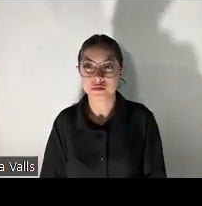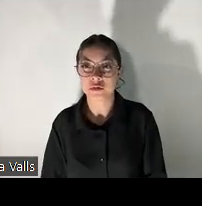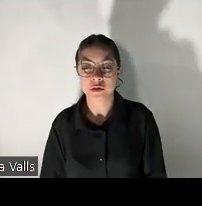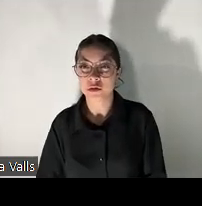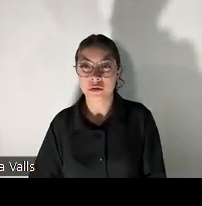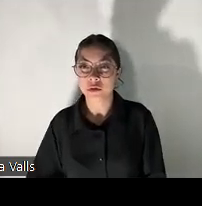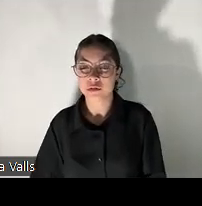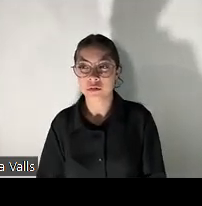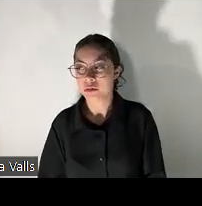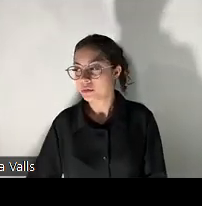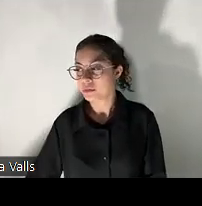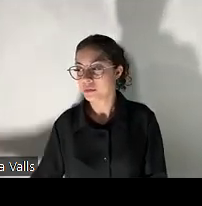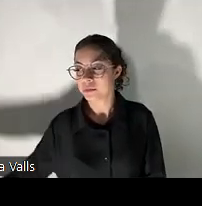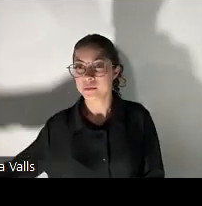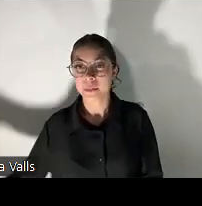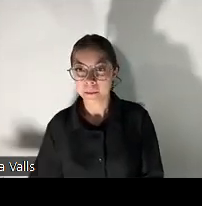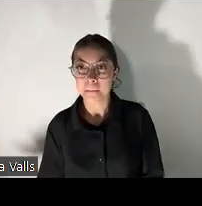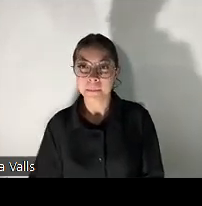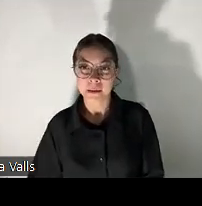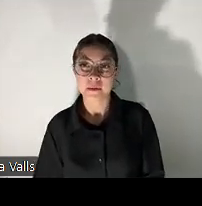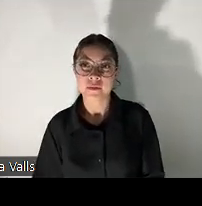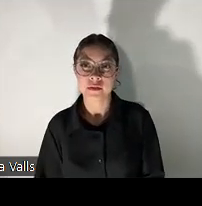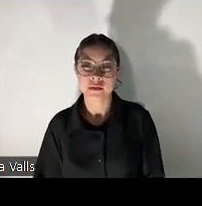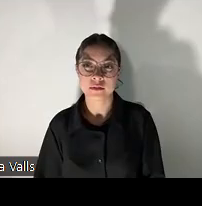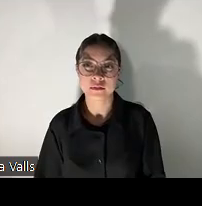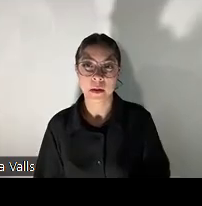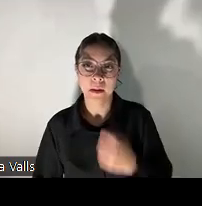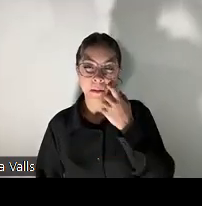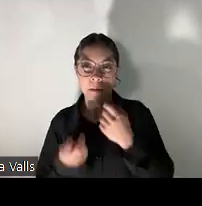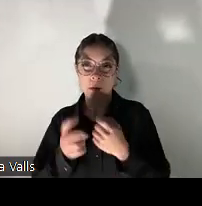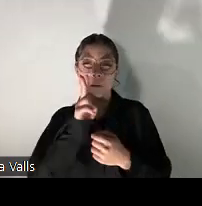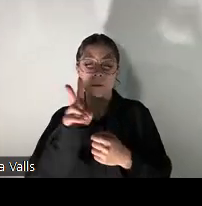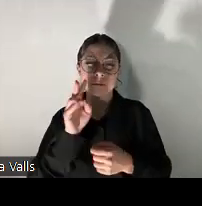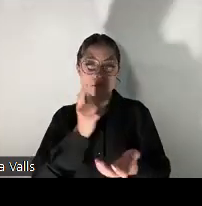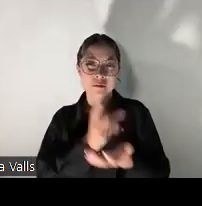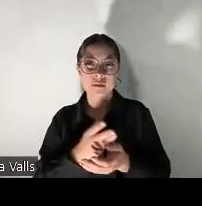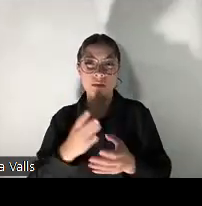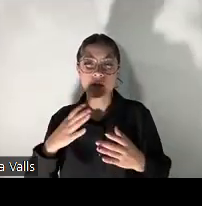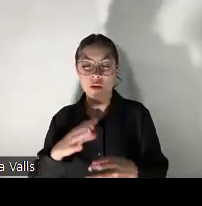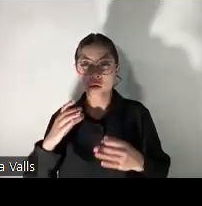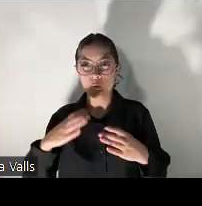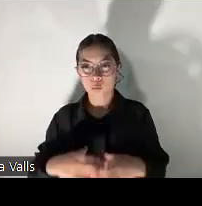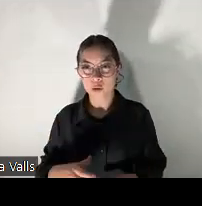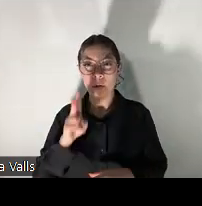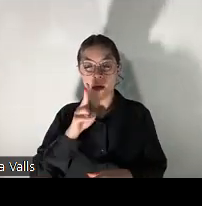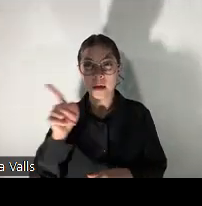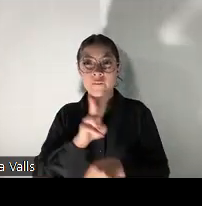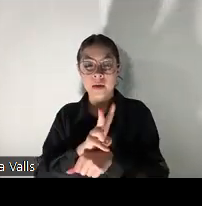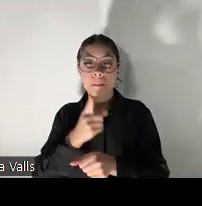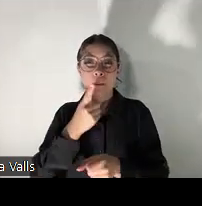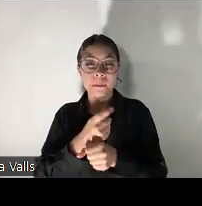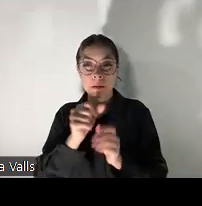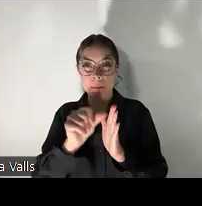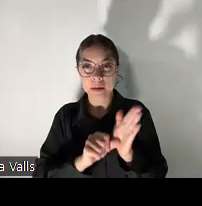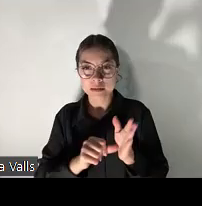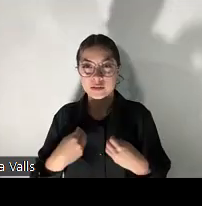Ahora, ¿qué aspectos importantes del neurodesarrollo? Vámonos ya con la exploración física. Debemos de vigilar en los primeros meses de vida.